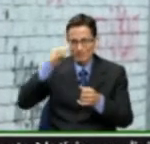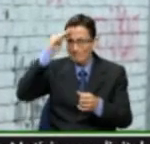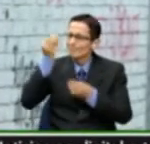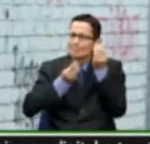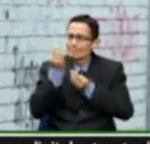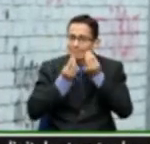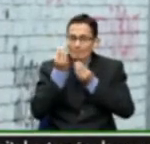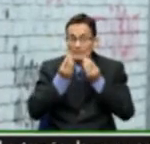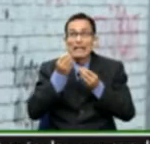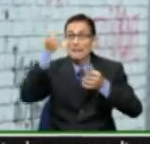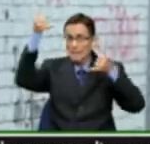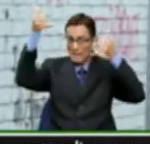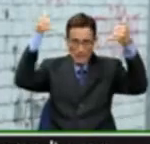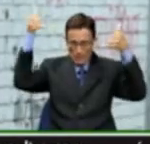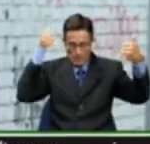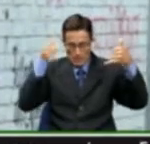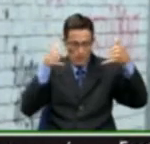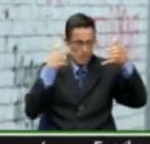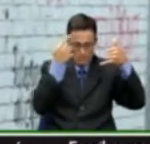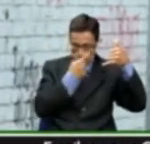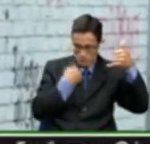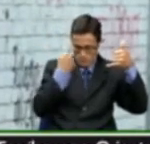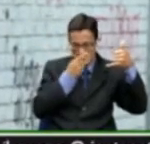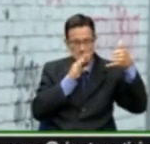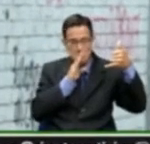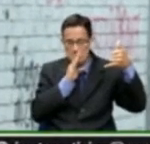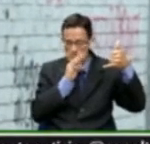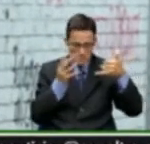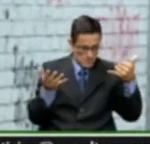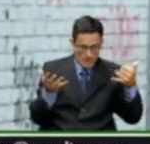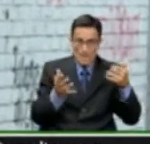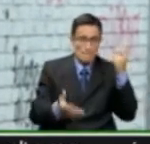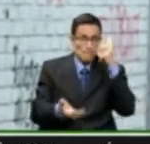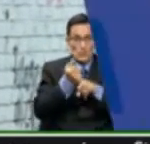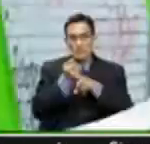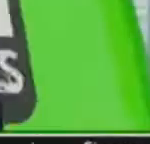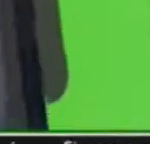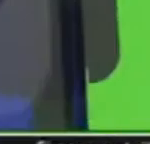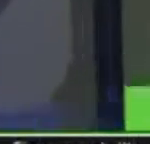es revisar las cámaras de seguridad para identificar a aquellas personas que ocasionaron estos daños. Esta